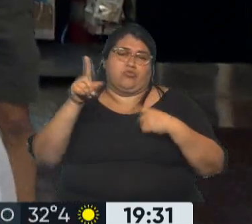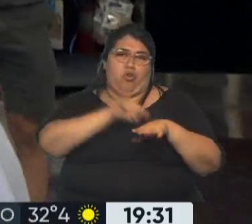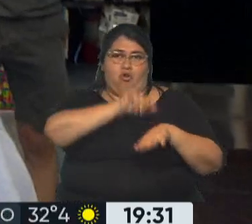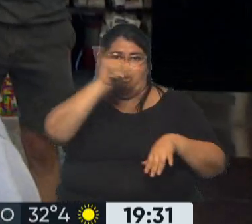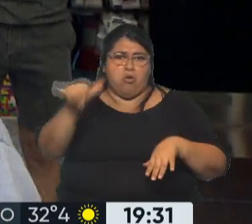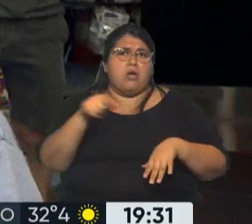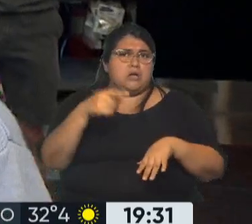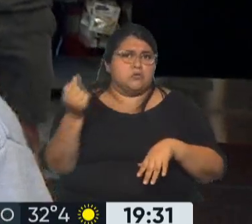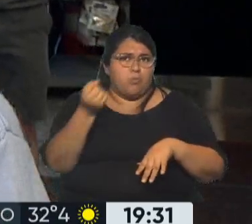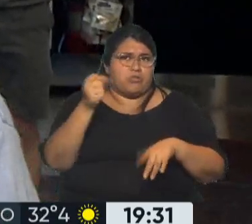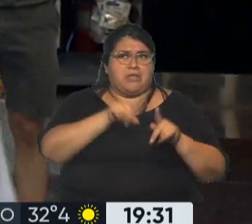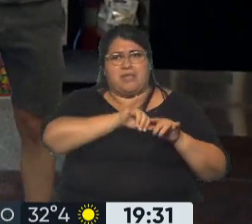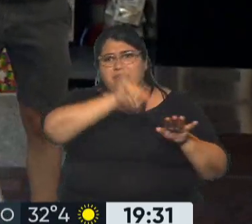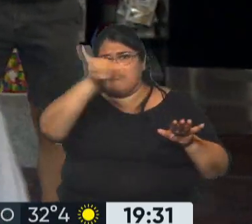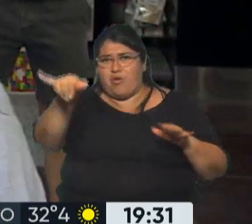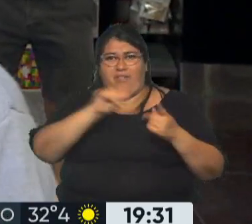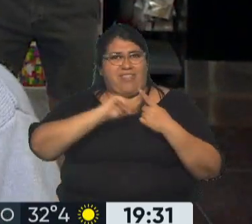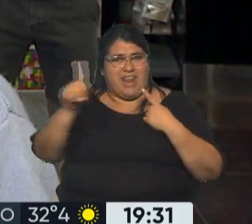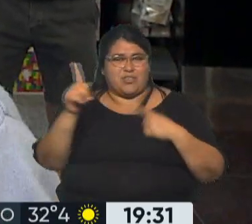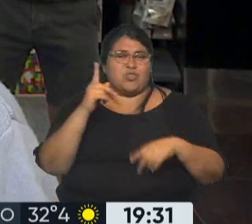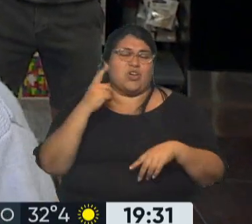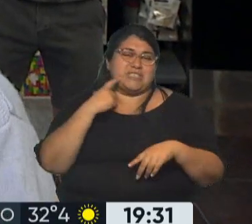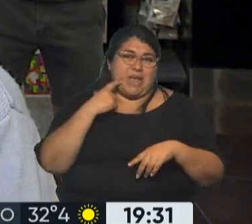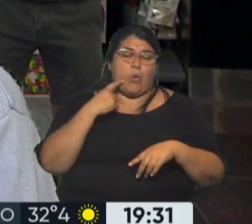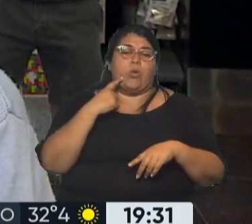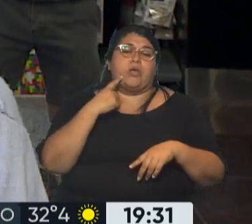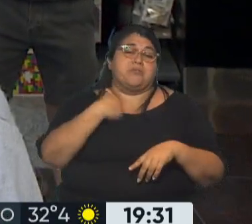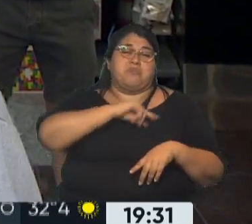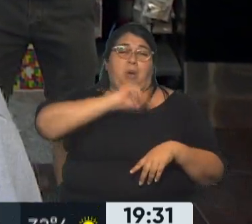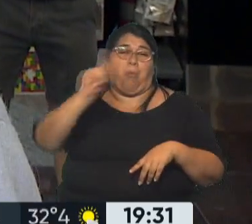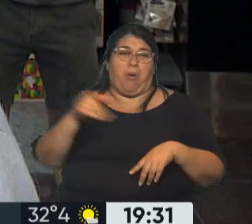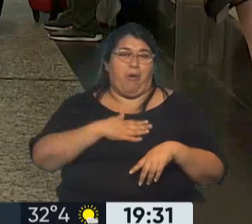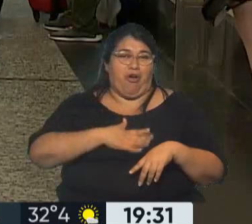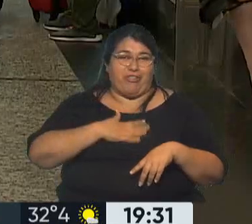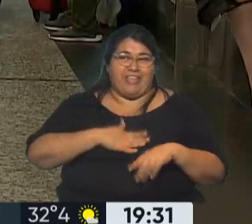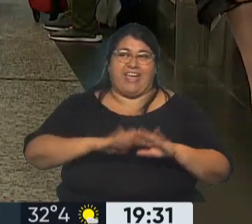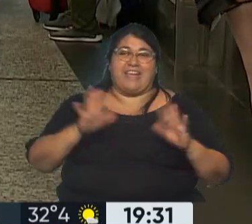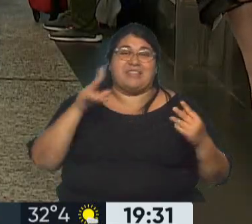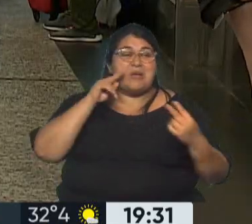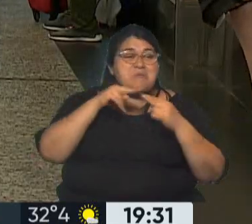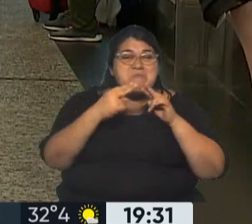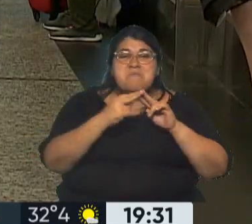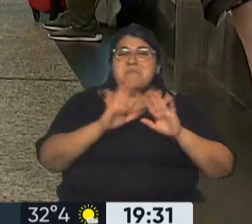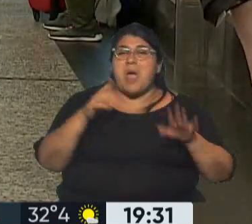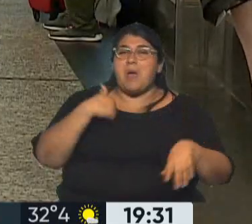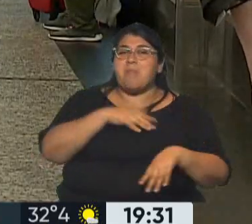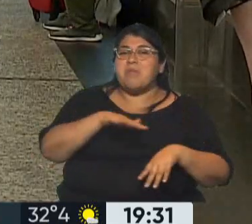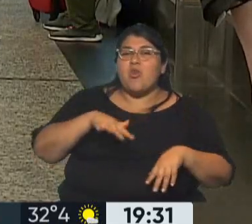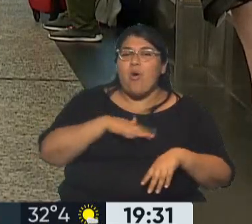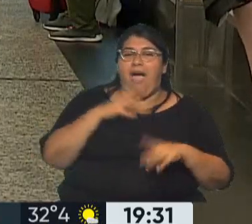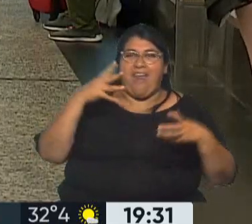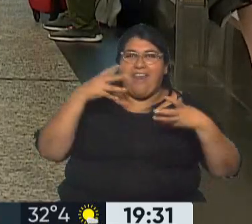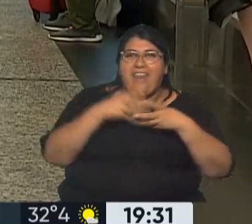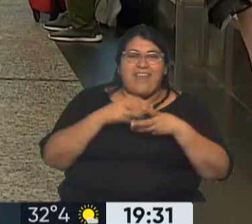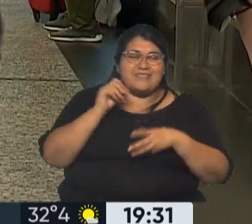está muy bueno. Así que bueno, vuelvo contenta a encontrarme con mi lugar en el mundo.